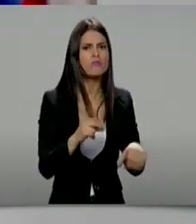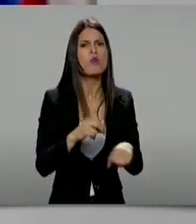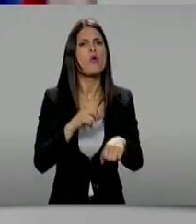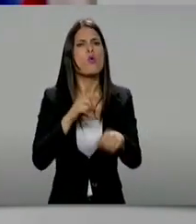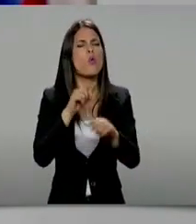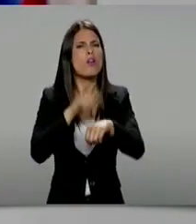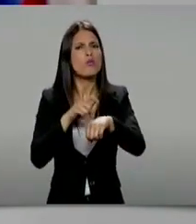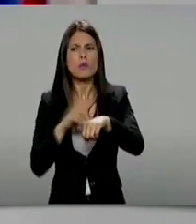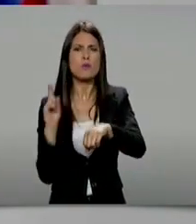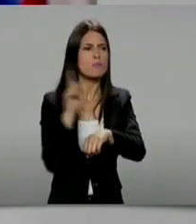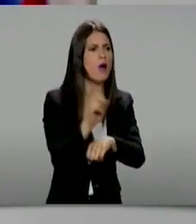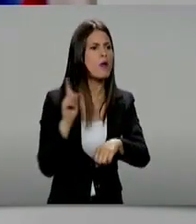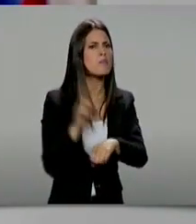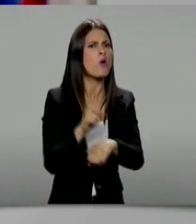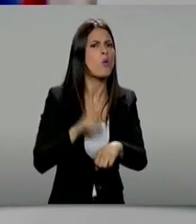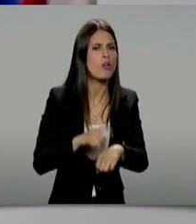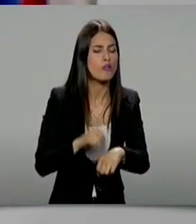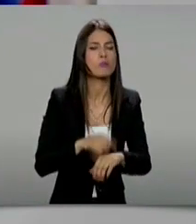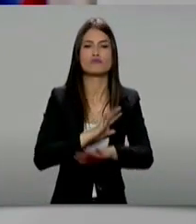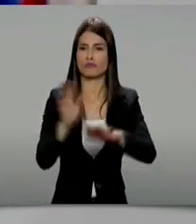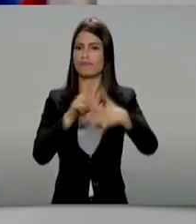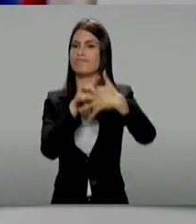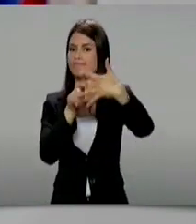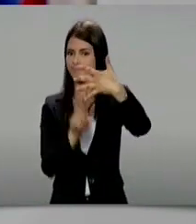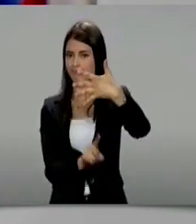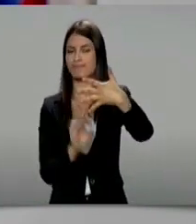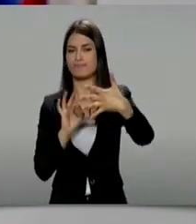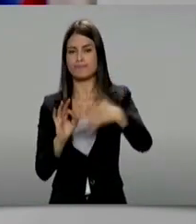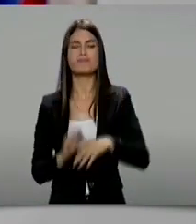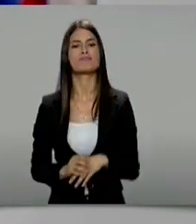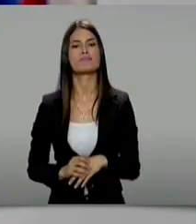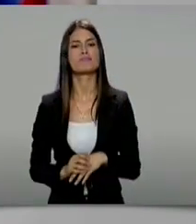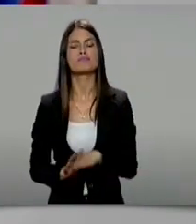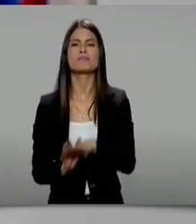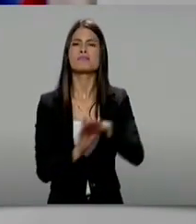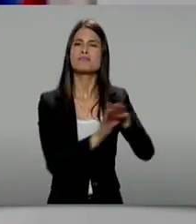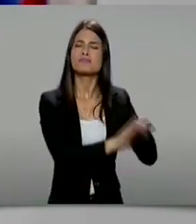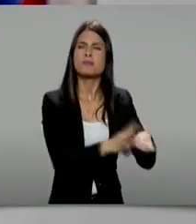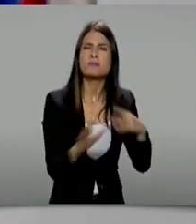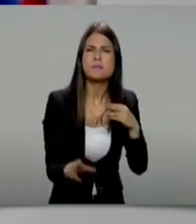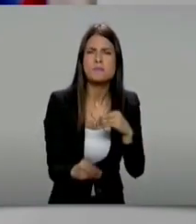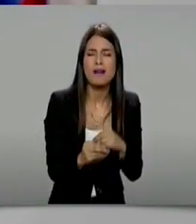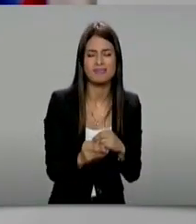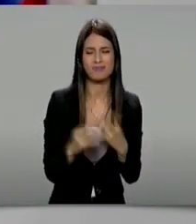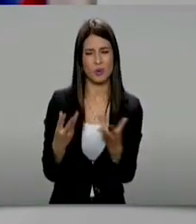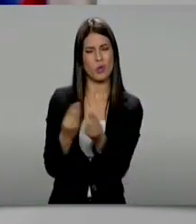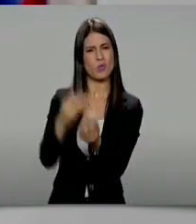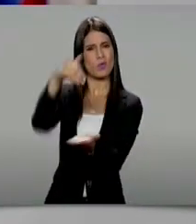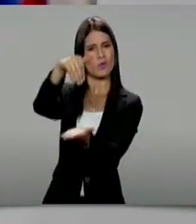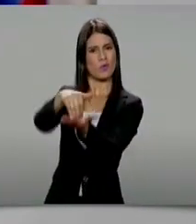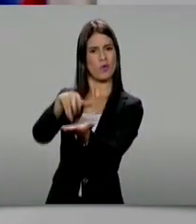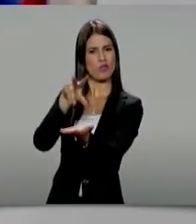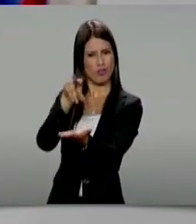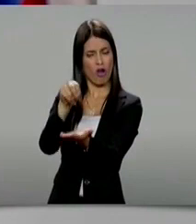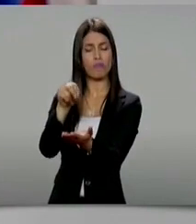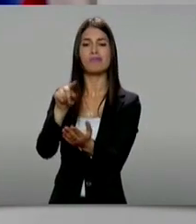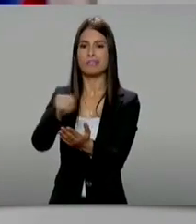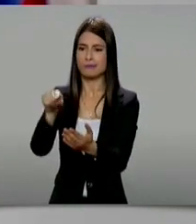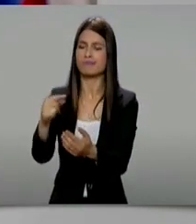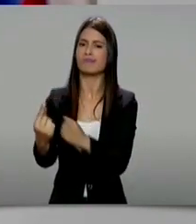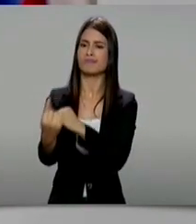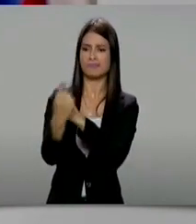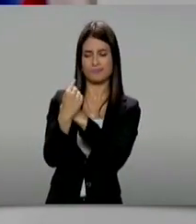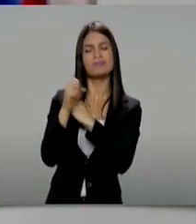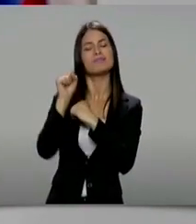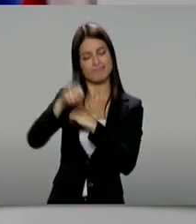además y esa fue otra petición de Los partidarios del no que el tiempo que pasen en las zonas veredales transitorias